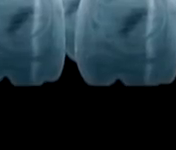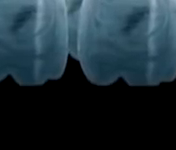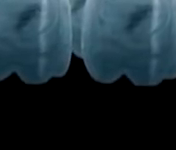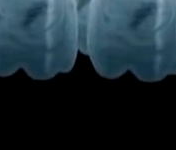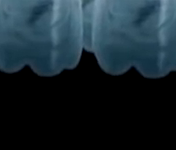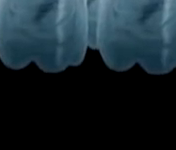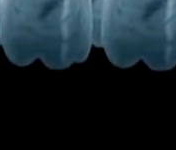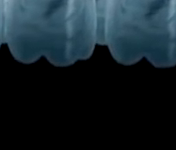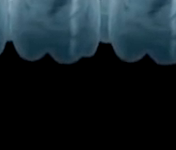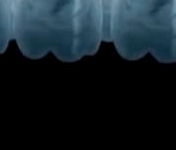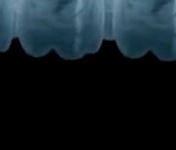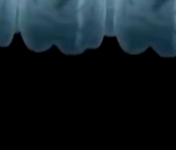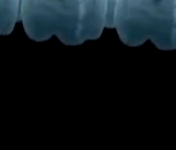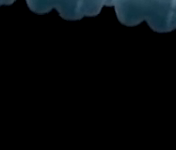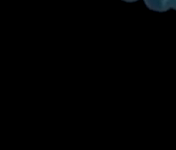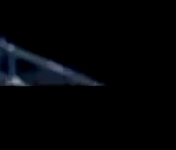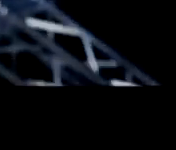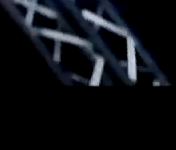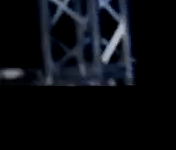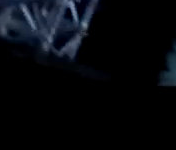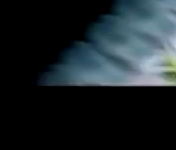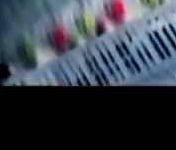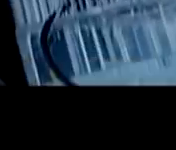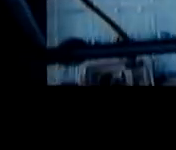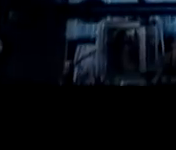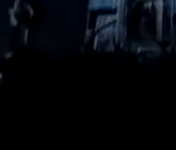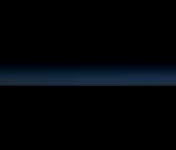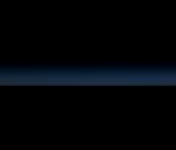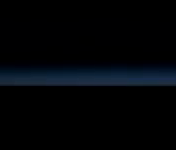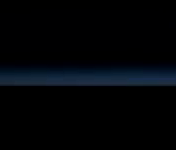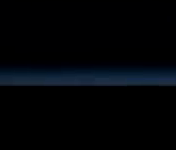se imagina si el agua fuera tan activa como tú